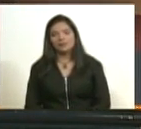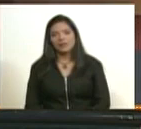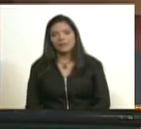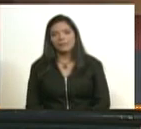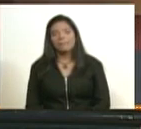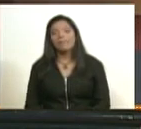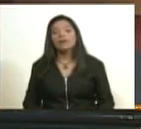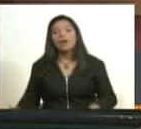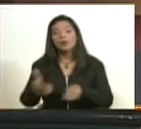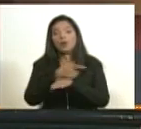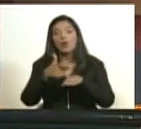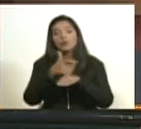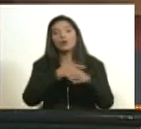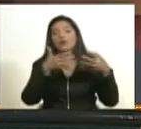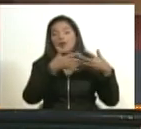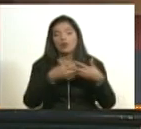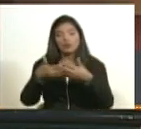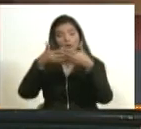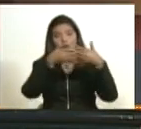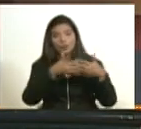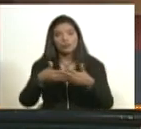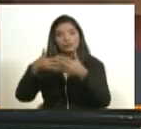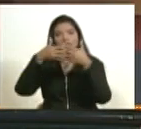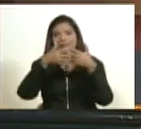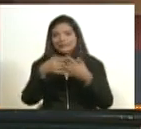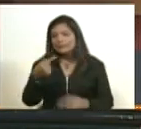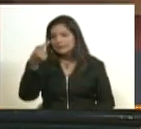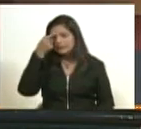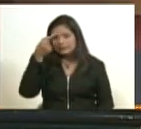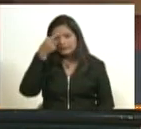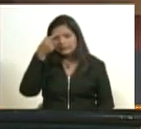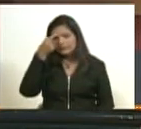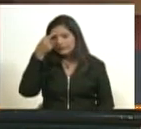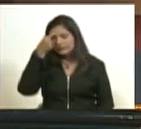Gobierno de los Estados Unidos en una obsesión fatal.